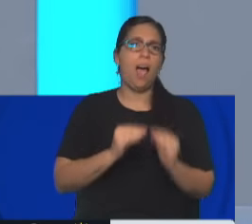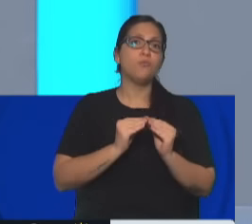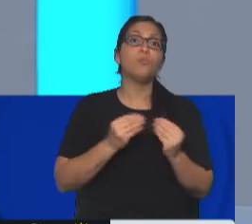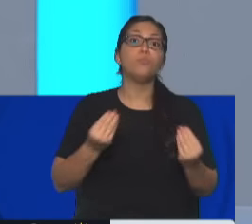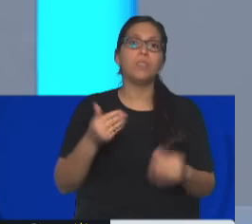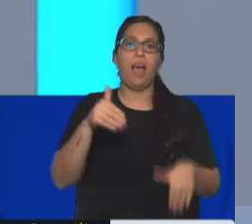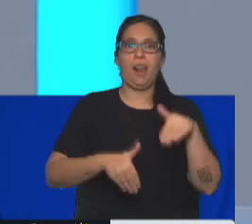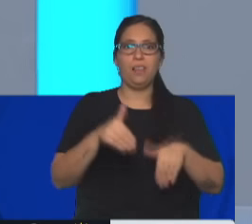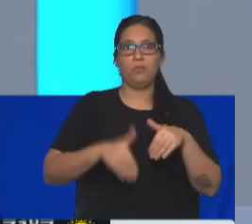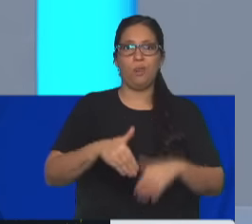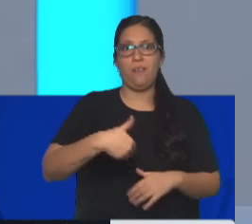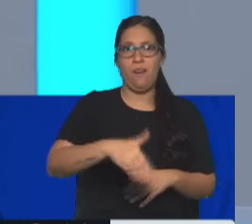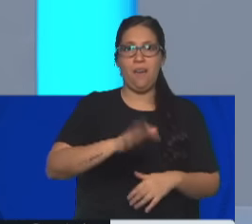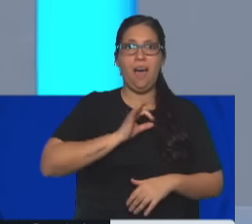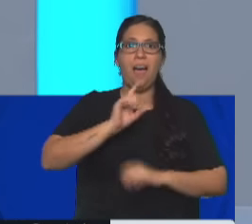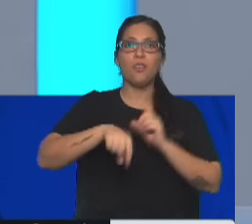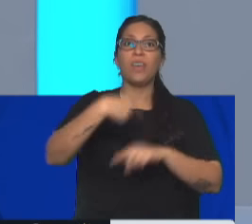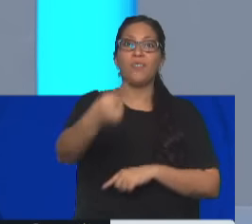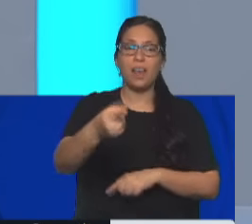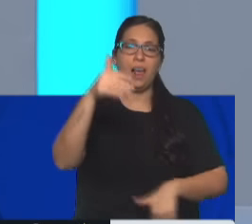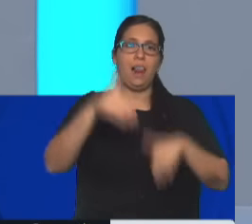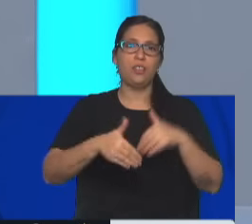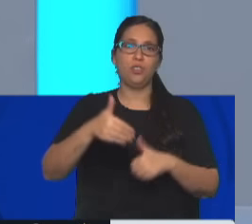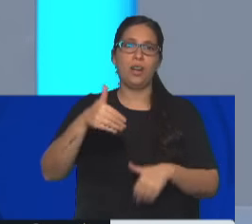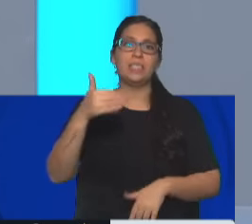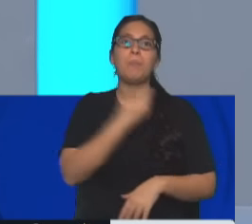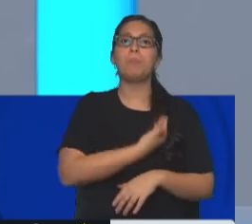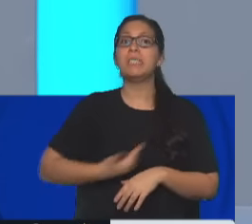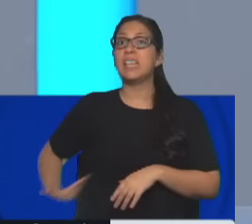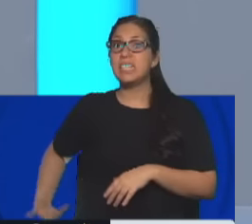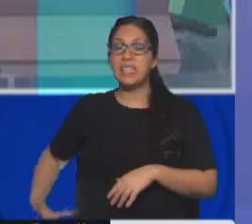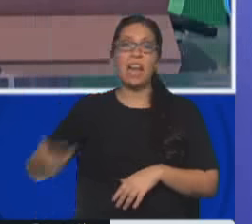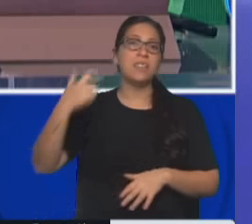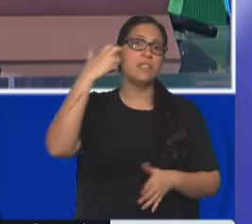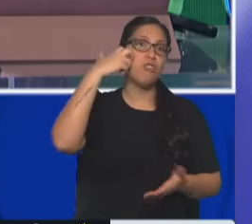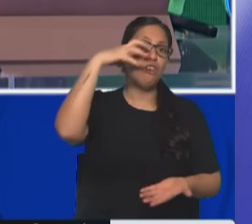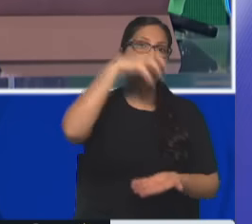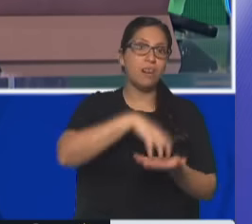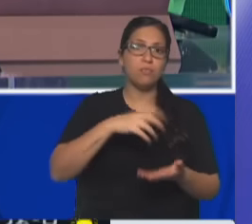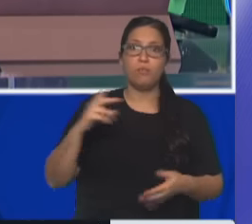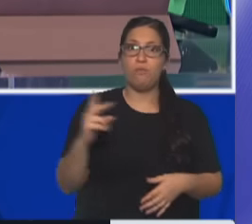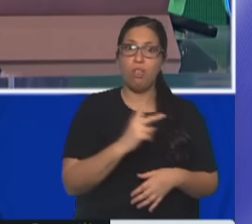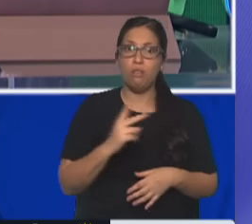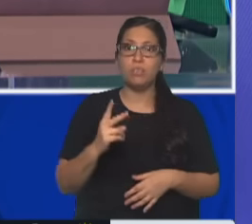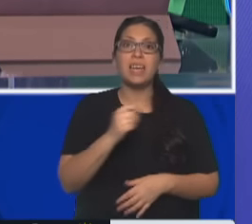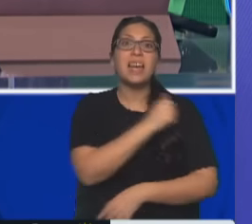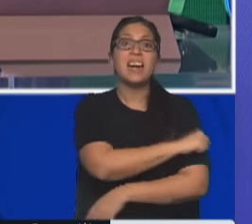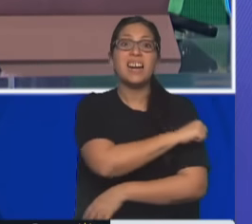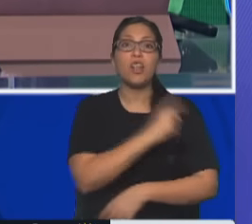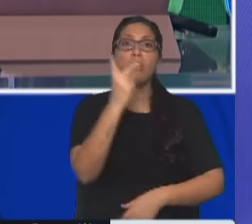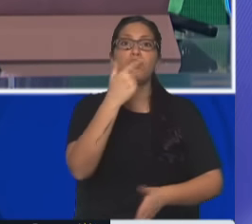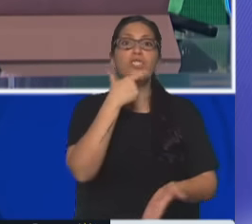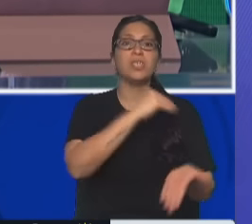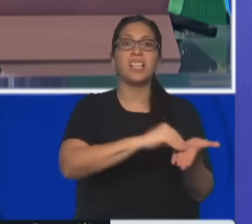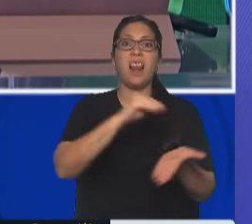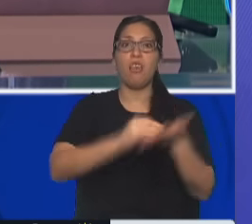electoral, ¿no? Recordemos que el año que viene hay elecciones presidenciales y legislativas en Brasil y en el caso de Río van a ir 2 senadores que te